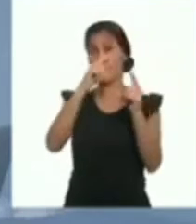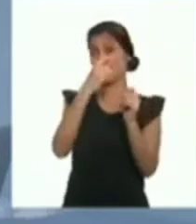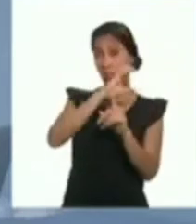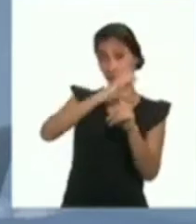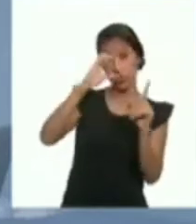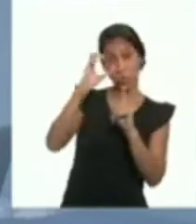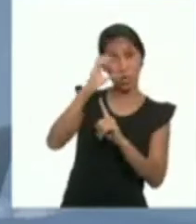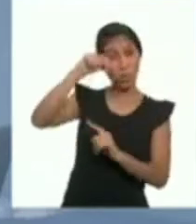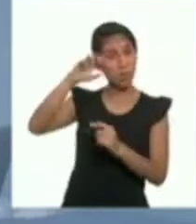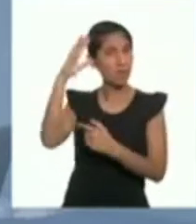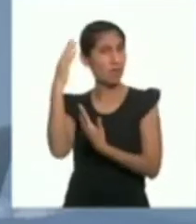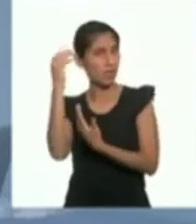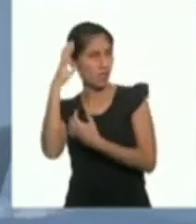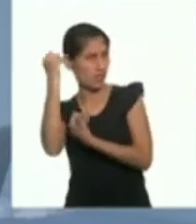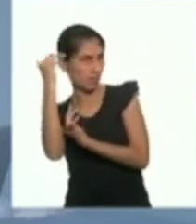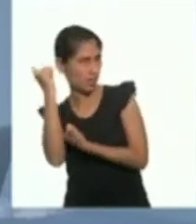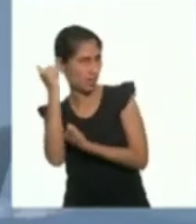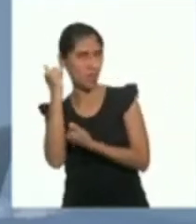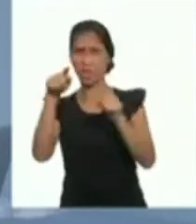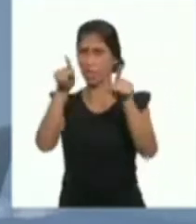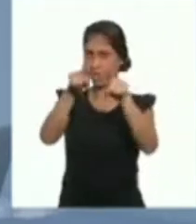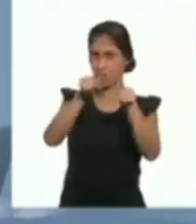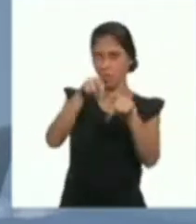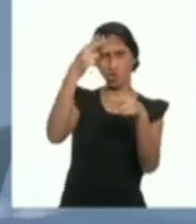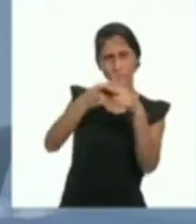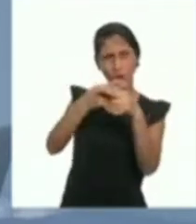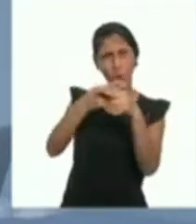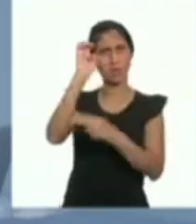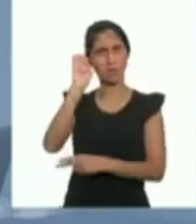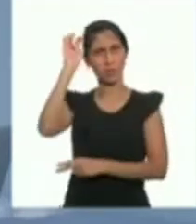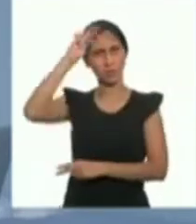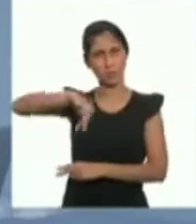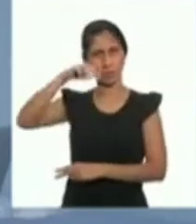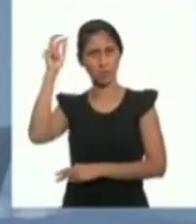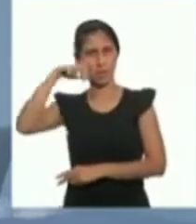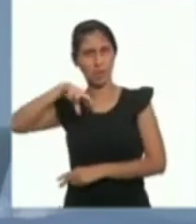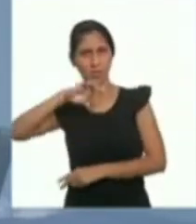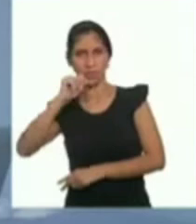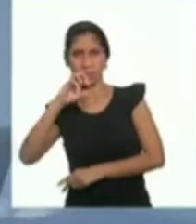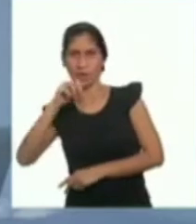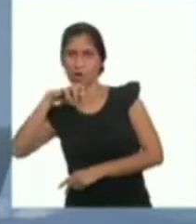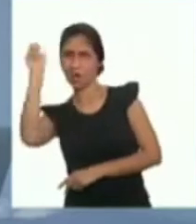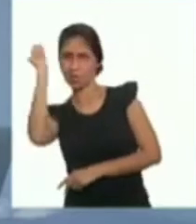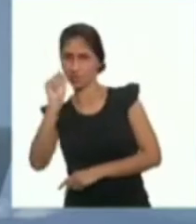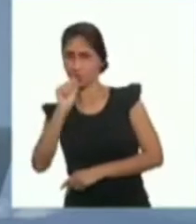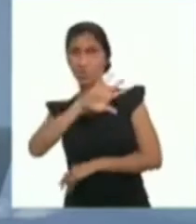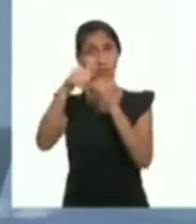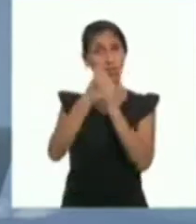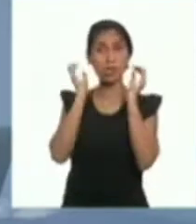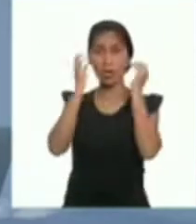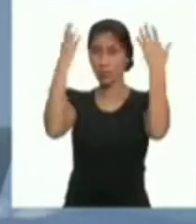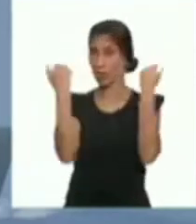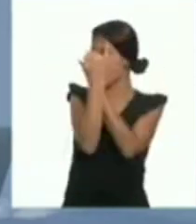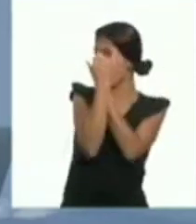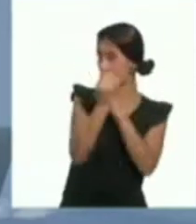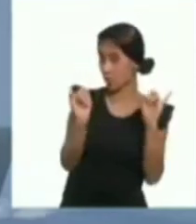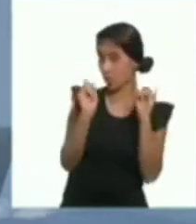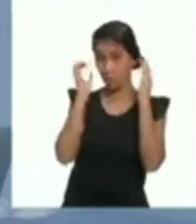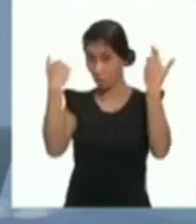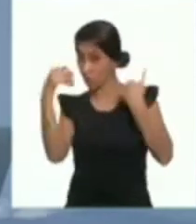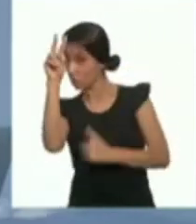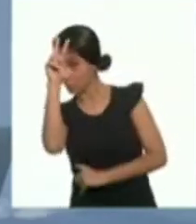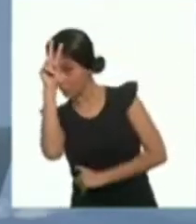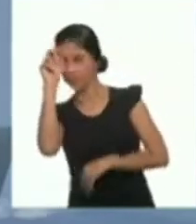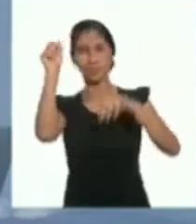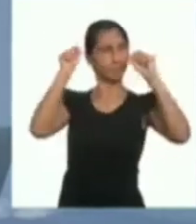te puede interesar. Se llamó Emancipadas y Emancipadoras, las mujeres de la independencia del Perú. ¿Es sobre mujeres